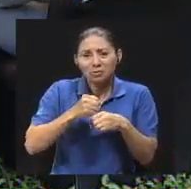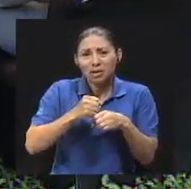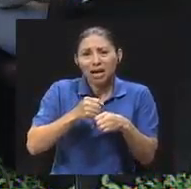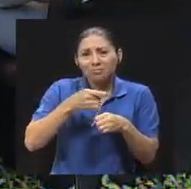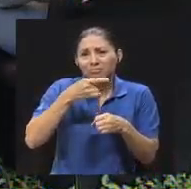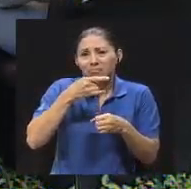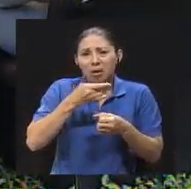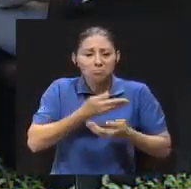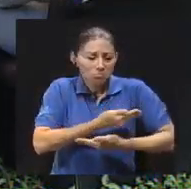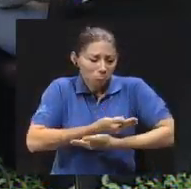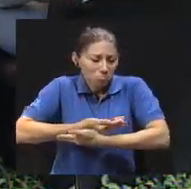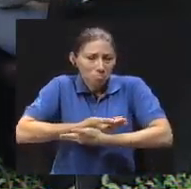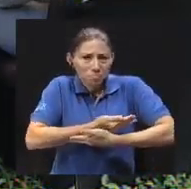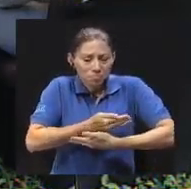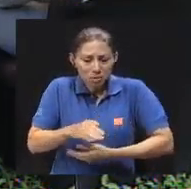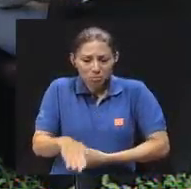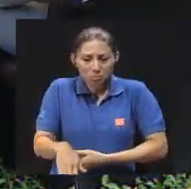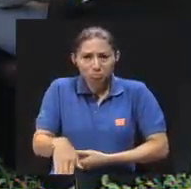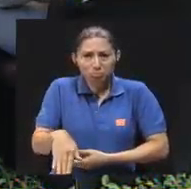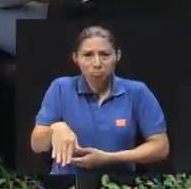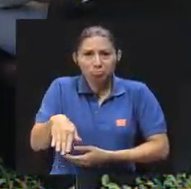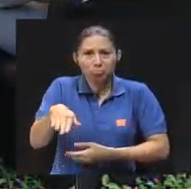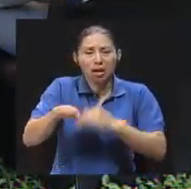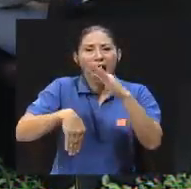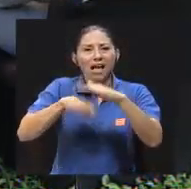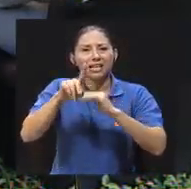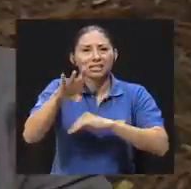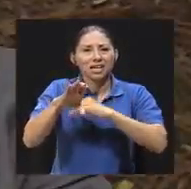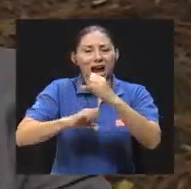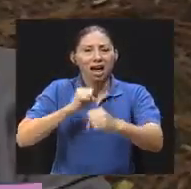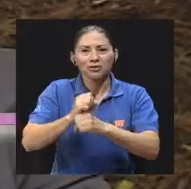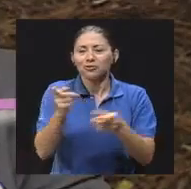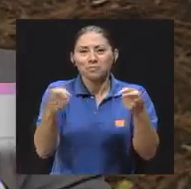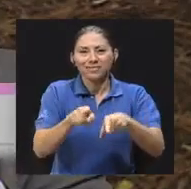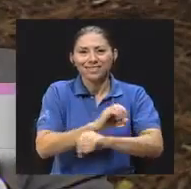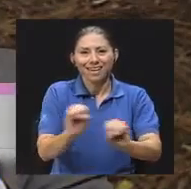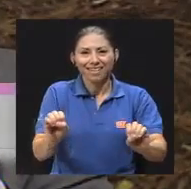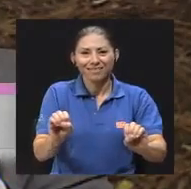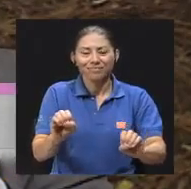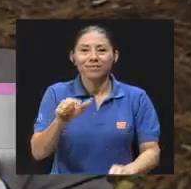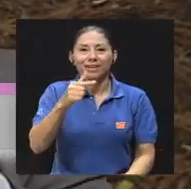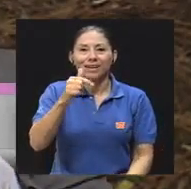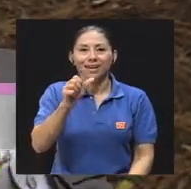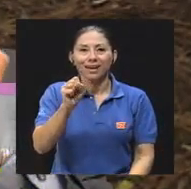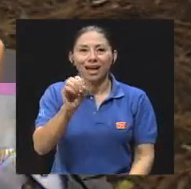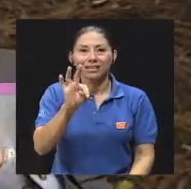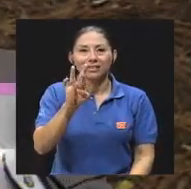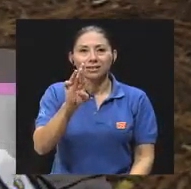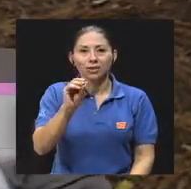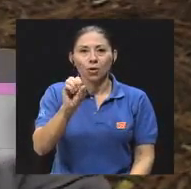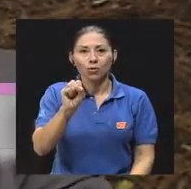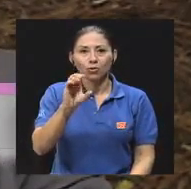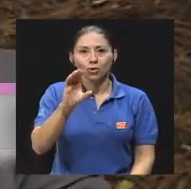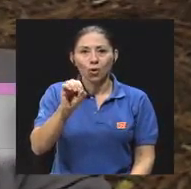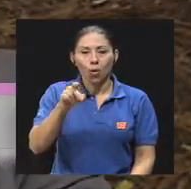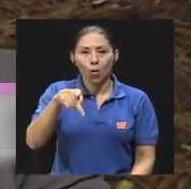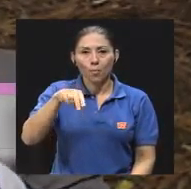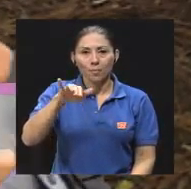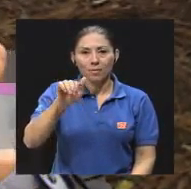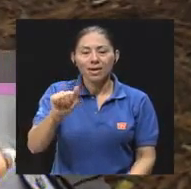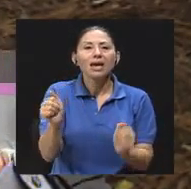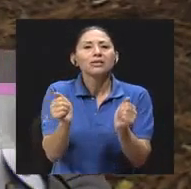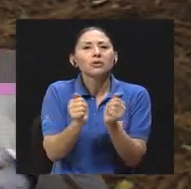nacidos hasta niños un poquito grandes, hasta de 100 años como eso. No pasa nada. La gastroscopía es con una gastrocámara, ¿verdad? Ahora